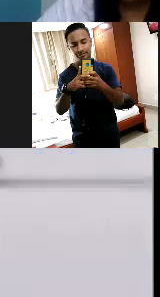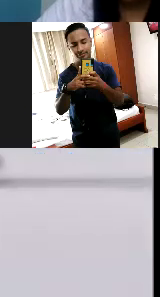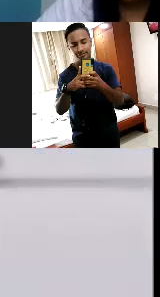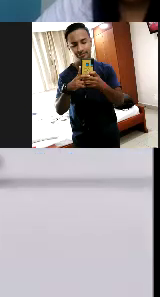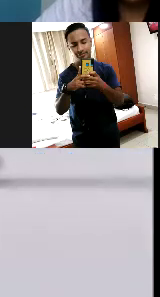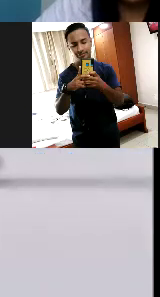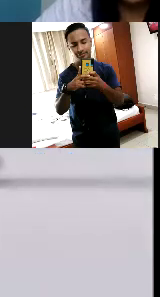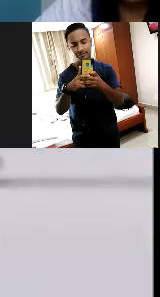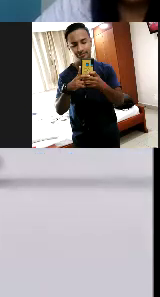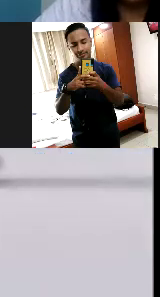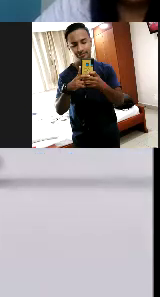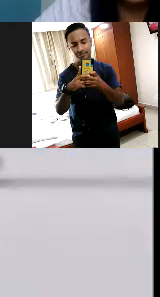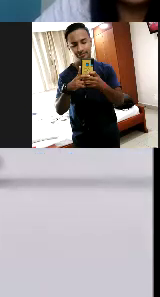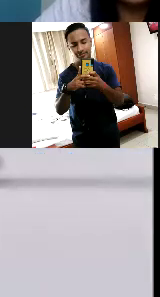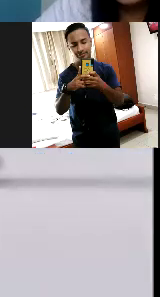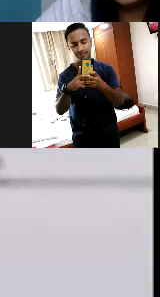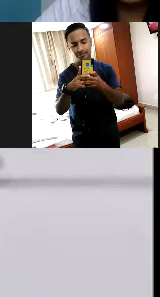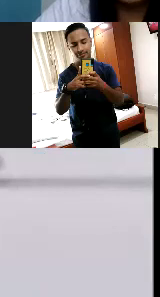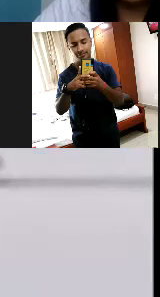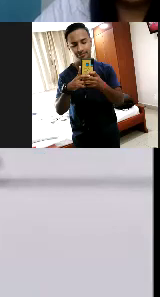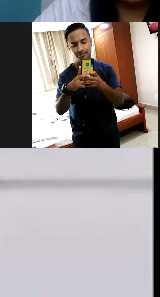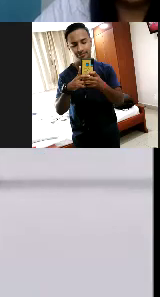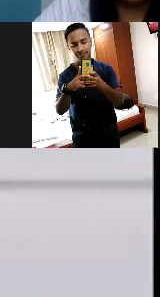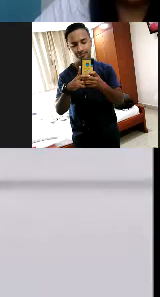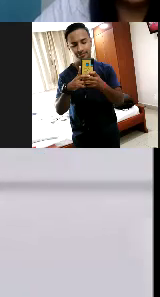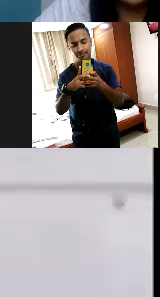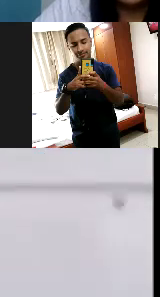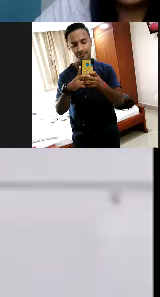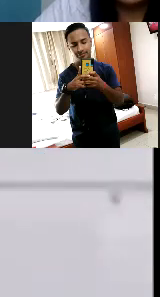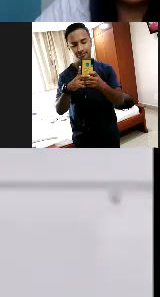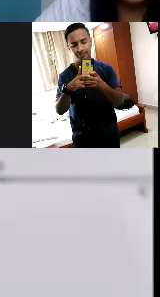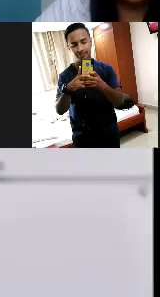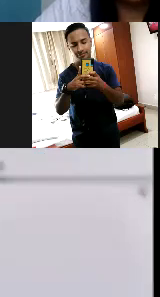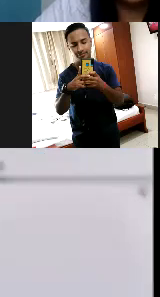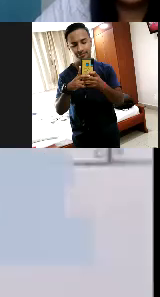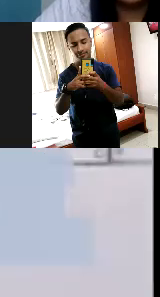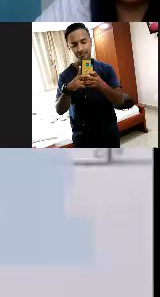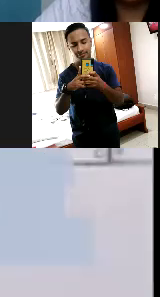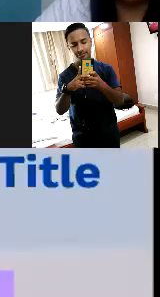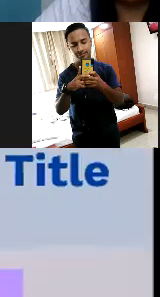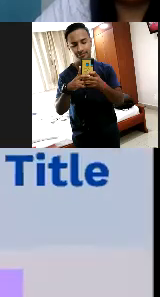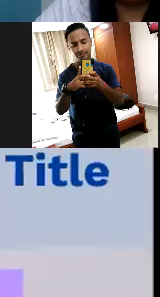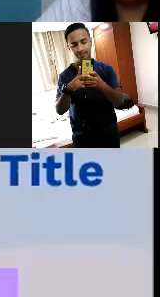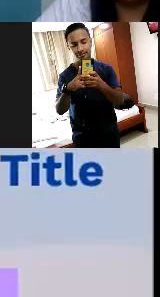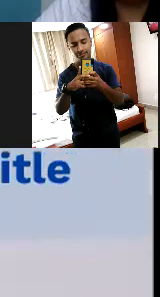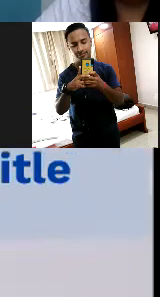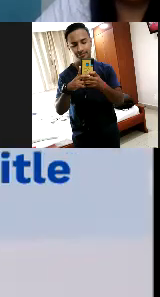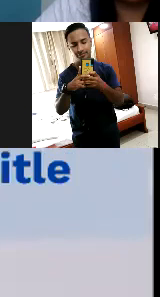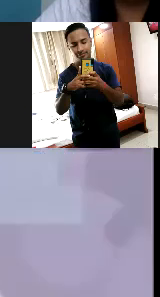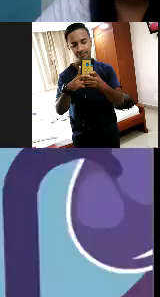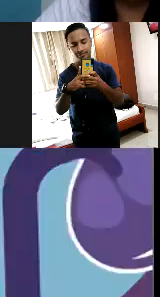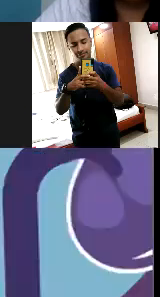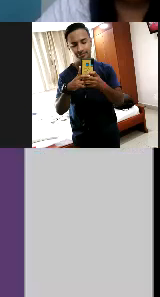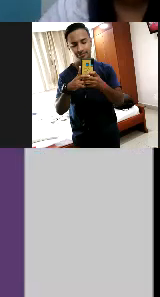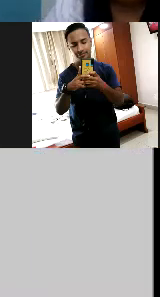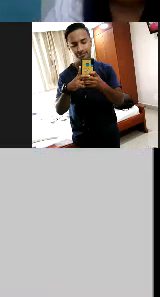Bueno, muchas gracias. Esta ha sido mi intervención. ¿Alguna duda que tengan, por favor? Este rato estoy